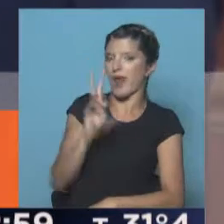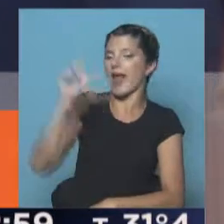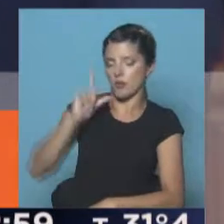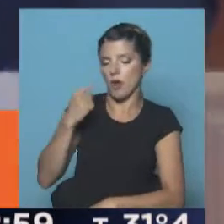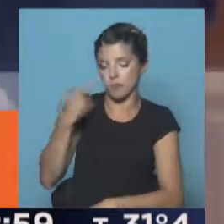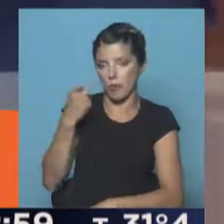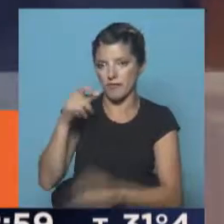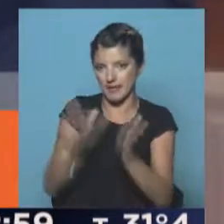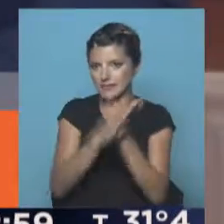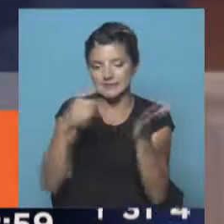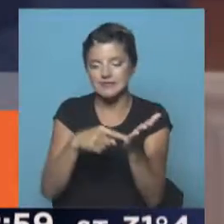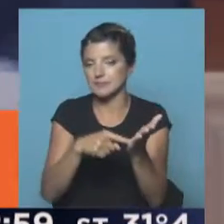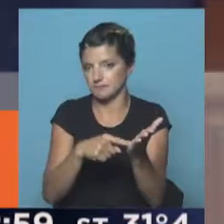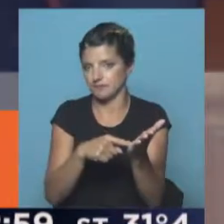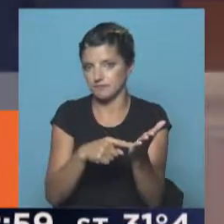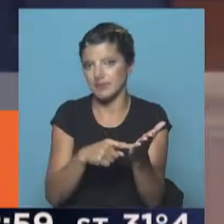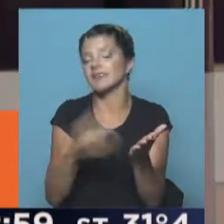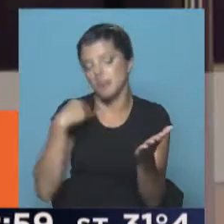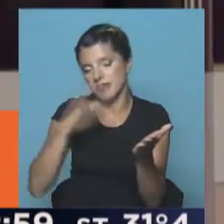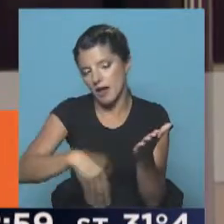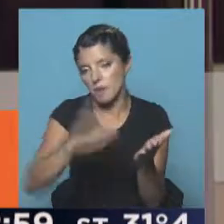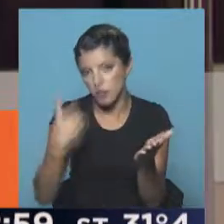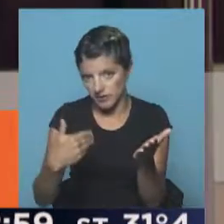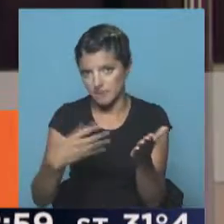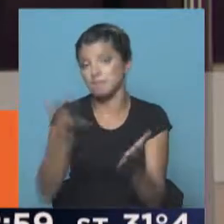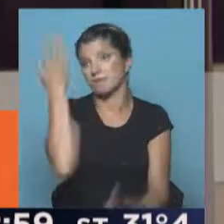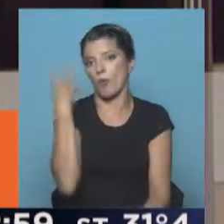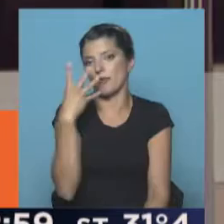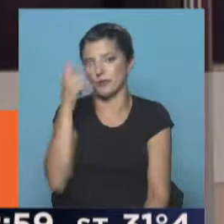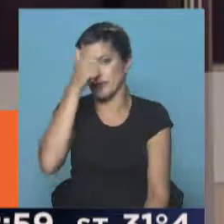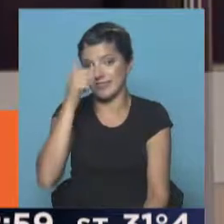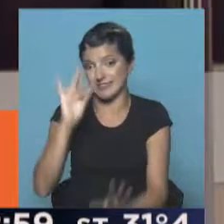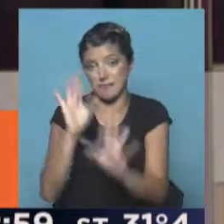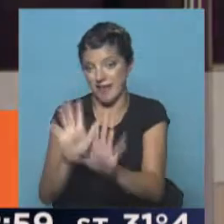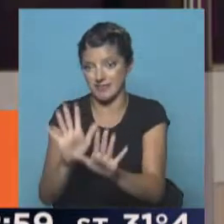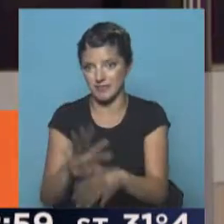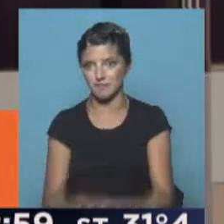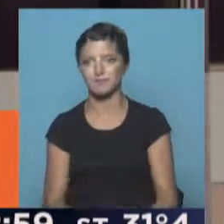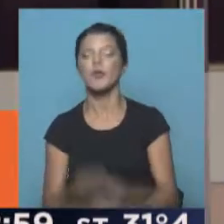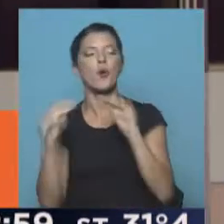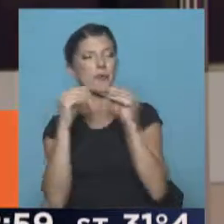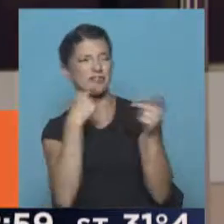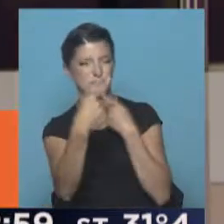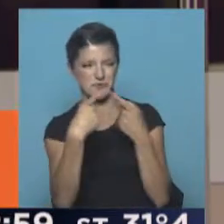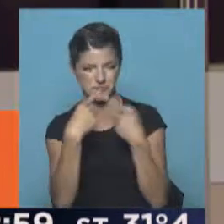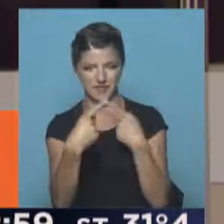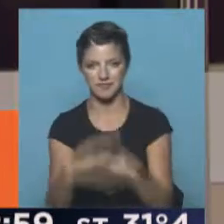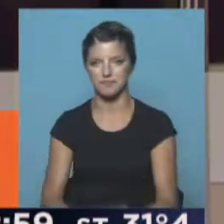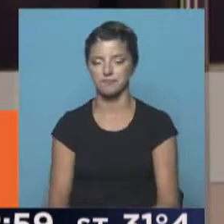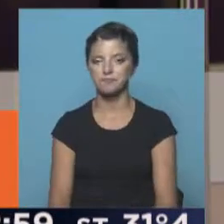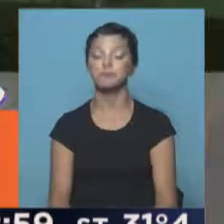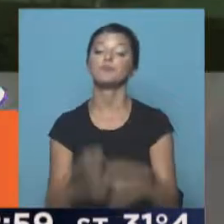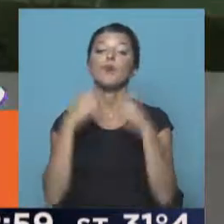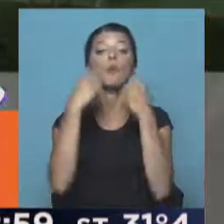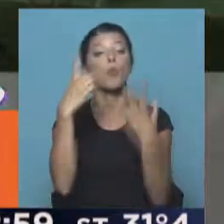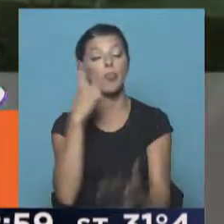fueron una anticipación de lo que podía llegar a pasar, y pasó el 4 de diciembre. Claro, mis colegas te van a hacer unas preguntas. Sí, hola Gabriel, buenos días. Hay